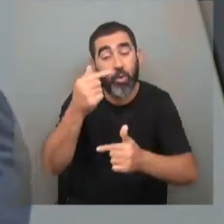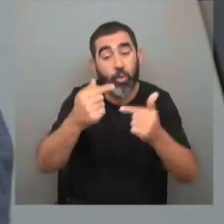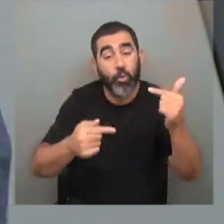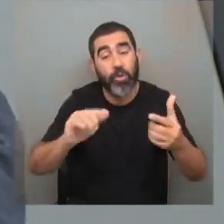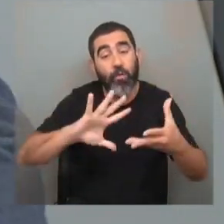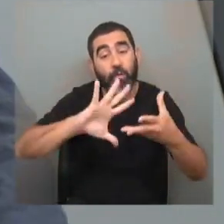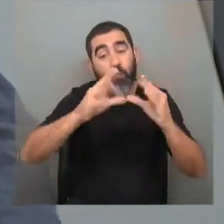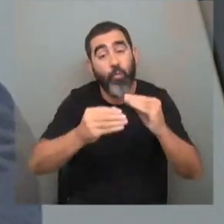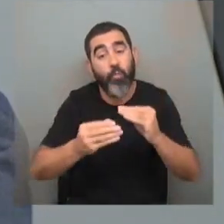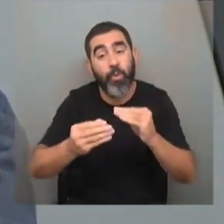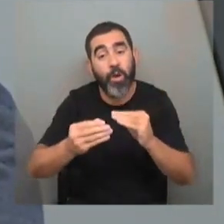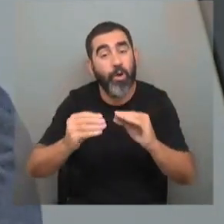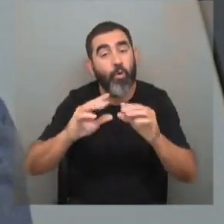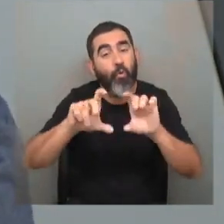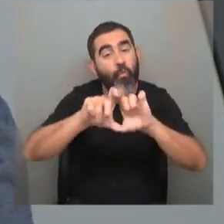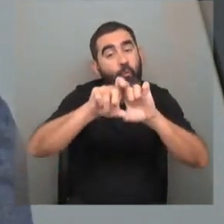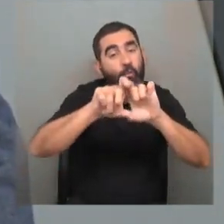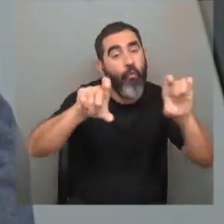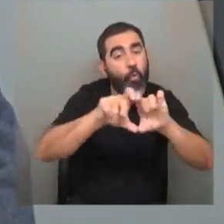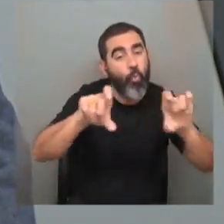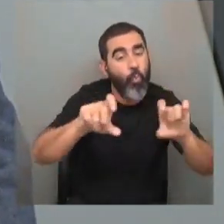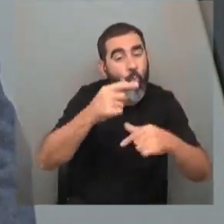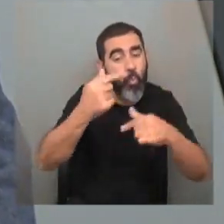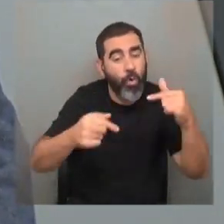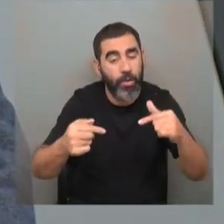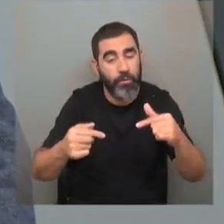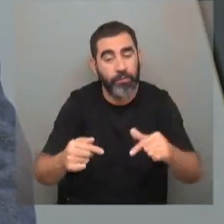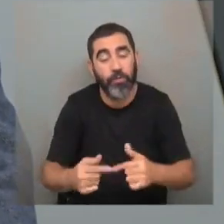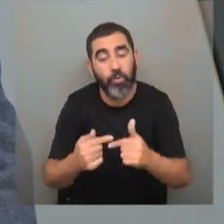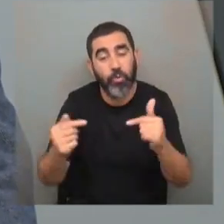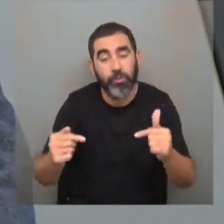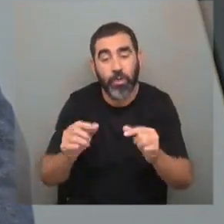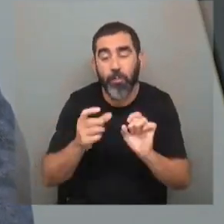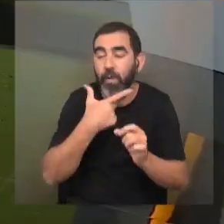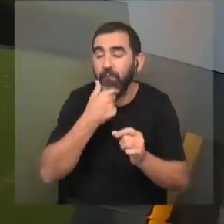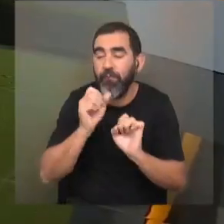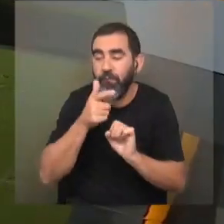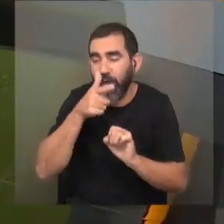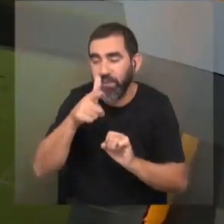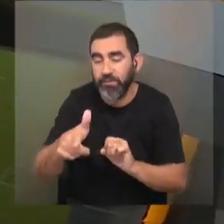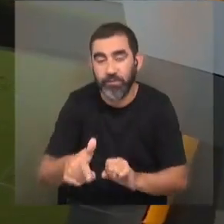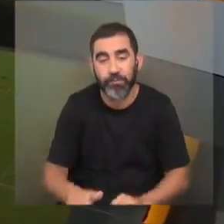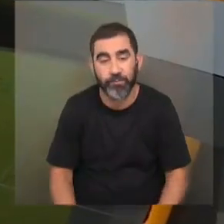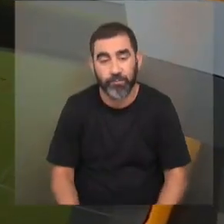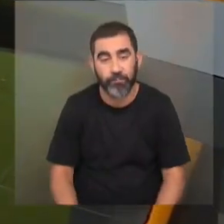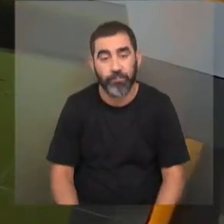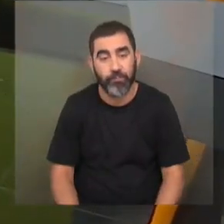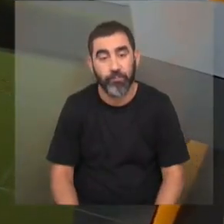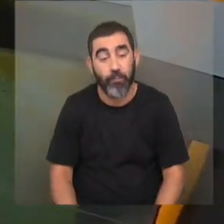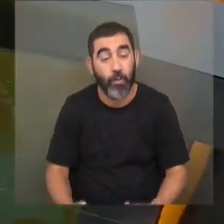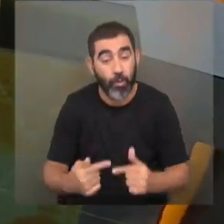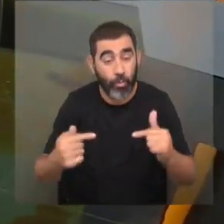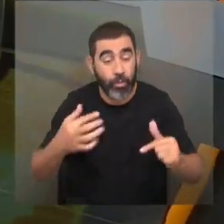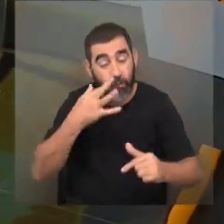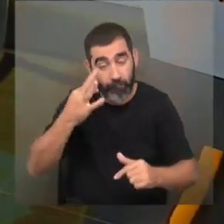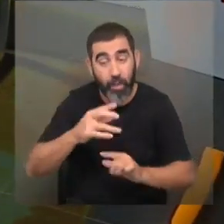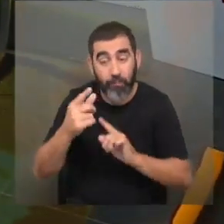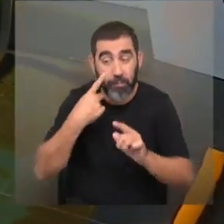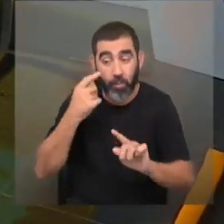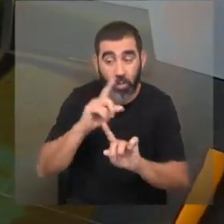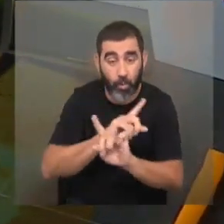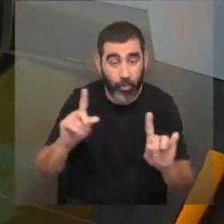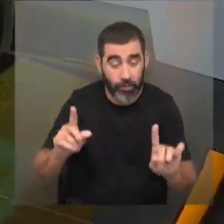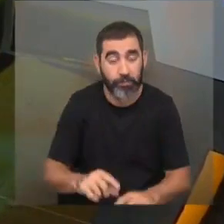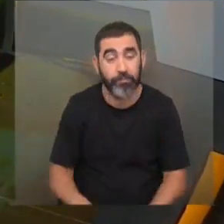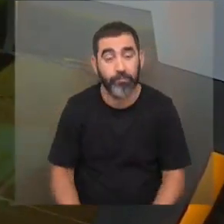otras formas que no son fórmulas, sino exacto. Cosas que lleguen más. Claro, y cosas que son reales, que nos rodean y que a veces no percibimos a simple vista,